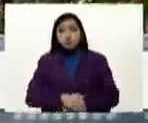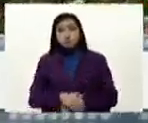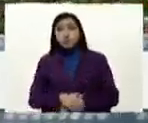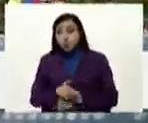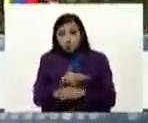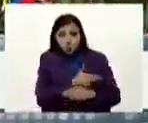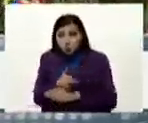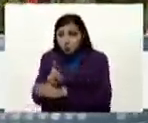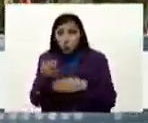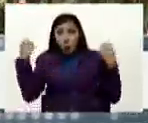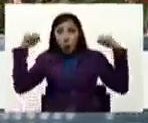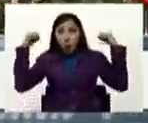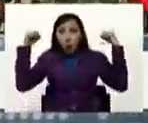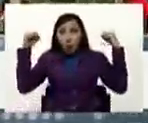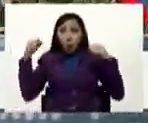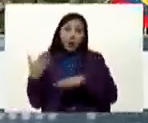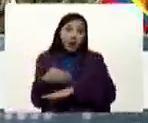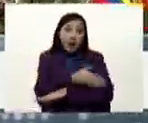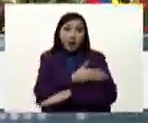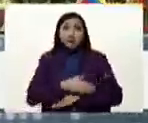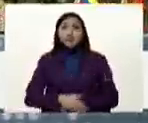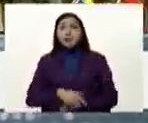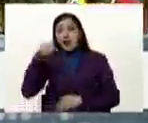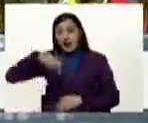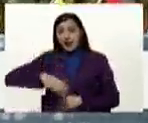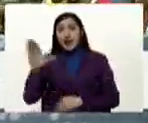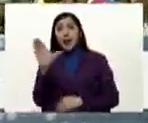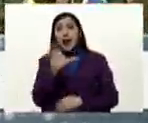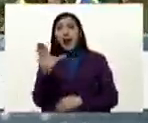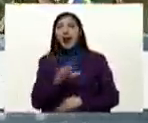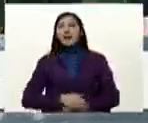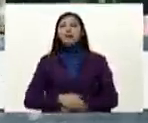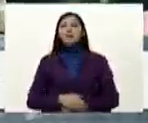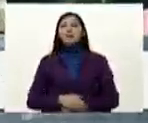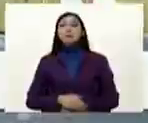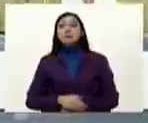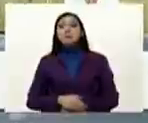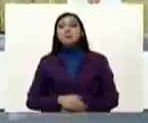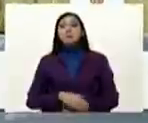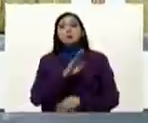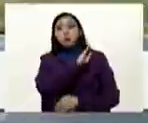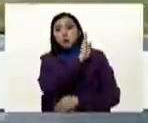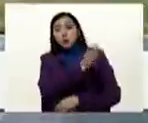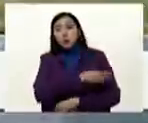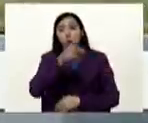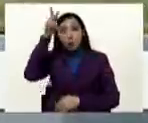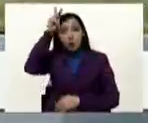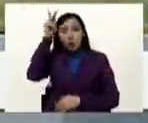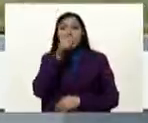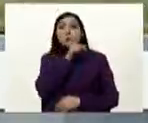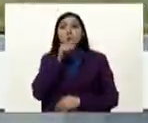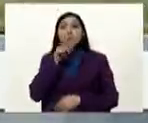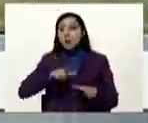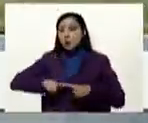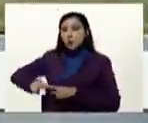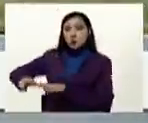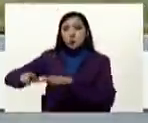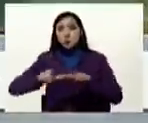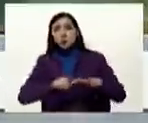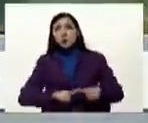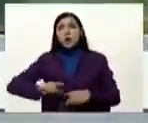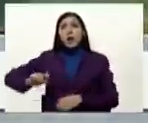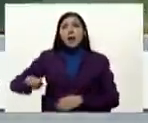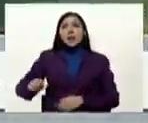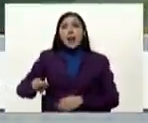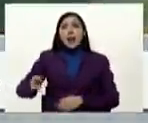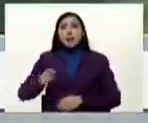y el centro de entrenamiento de la región capital, en el fuerte Guaycaipuro, allá en Chara